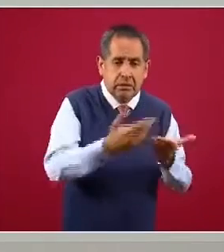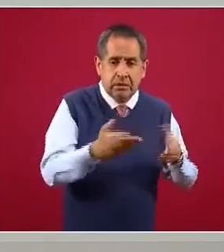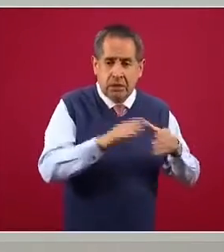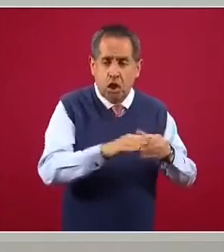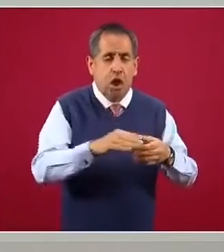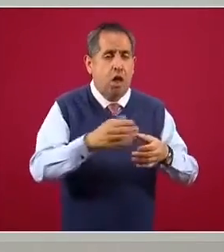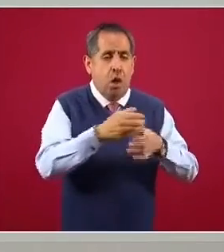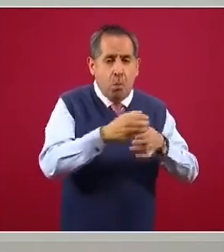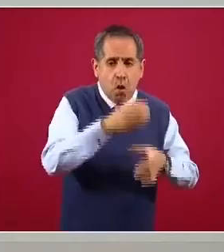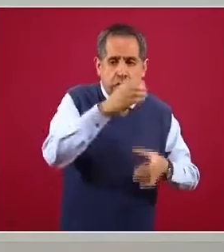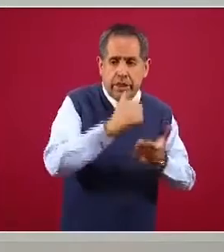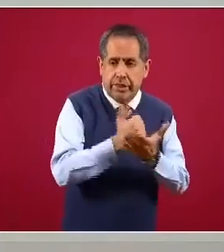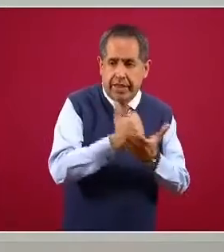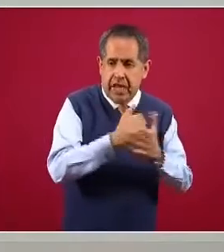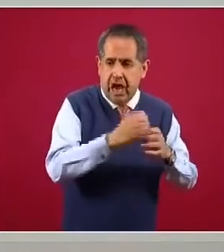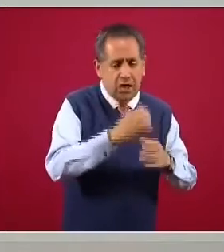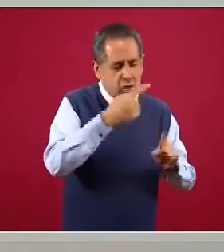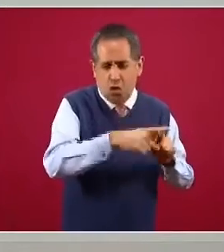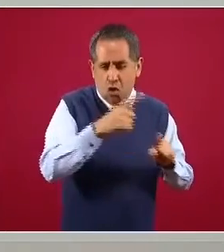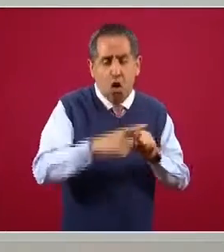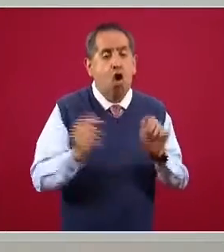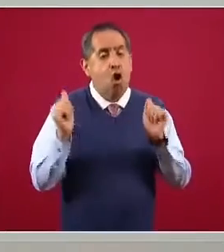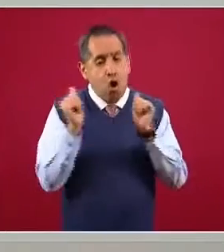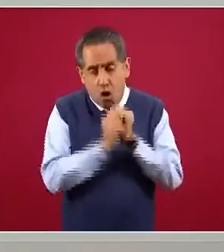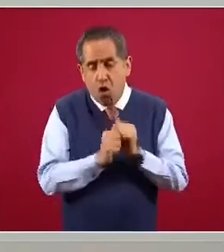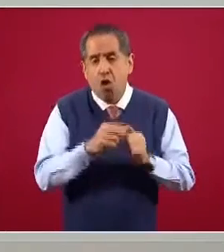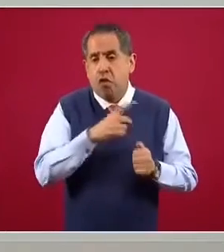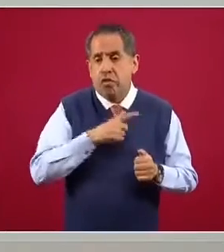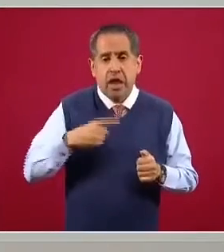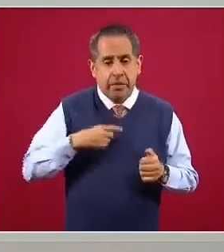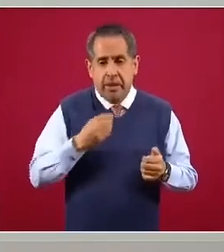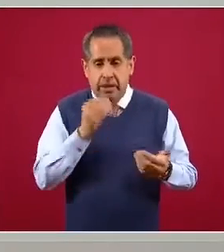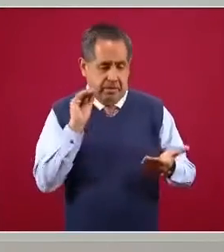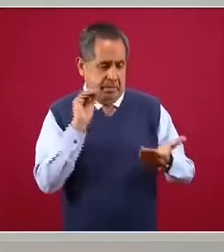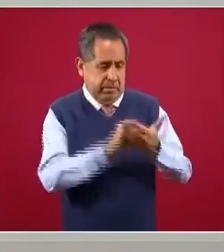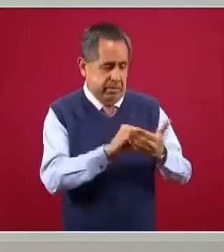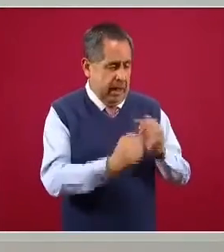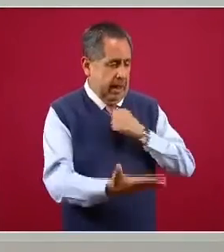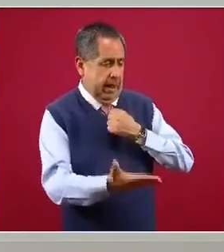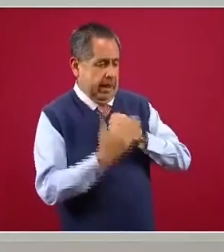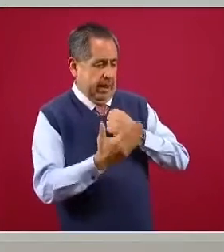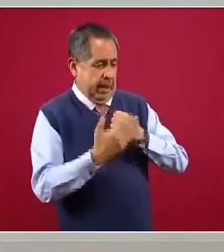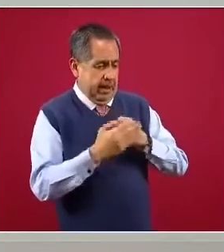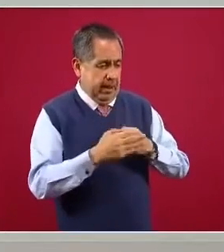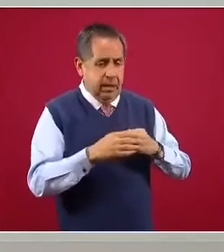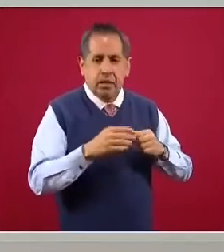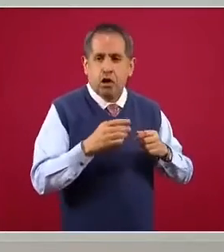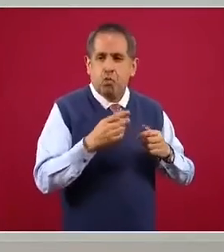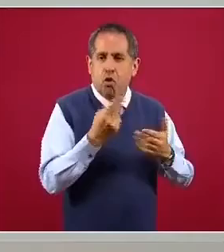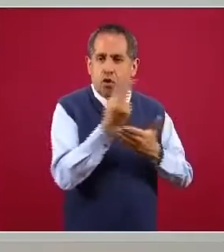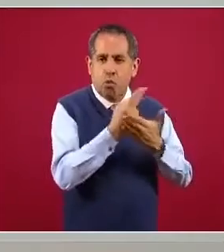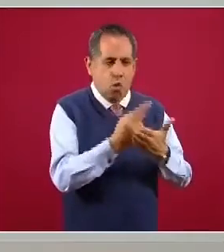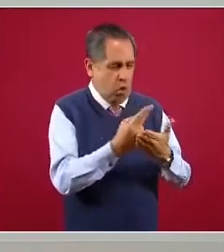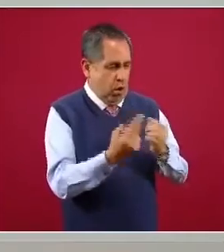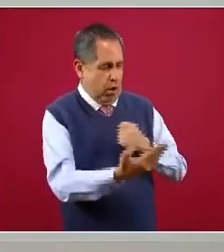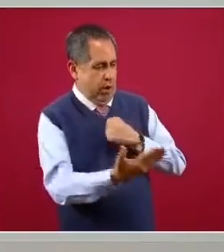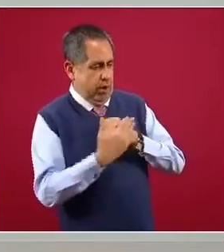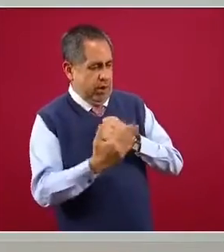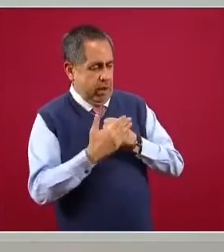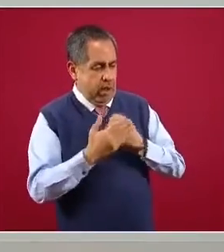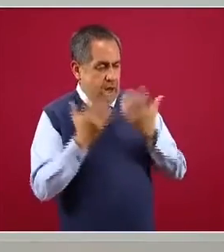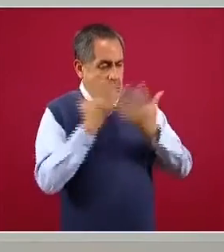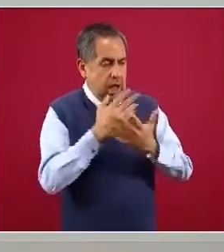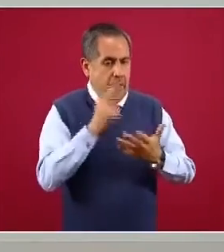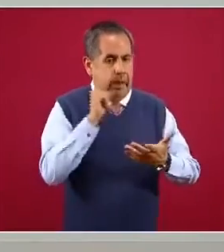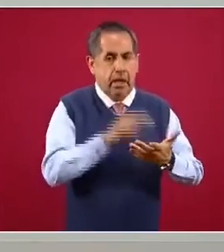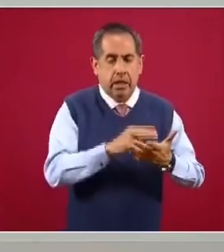empacados, embotellados, tienen que tener estos octágonos de advertencia. Y digo, aunque se